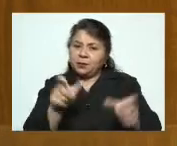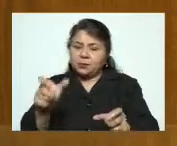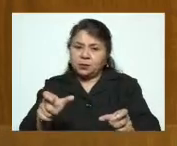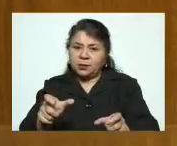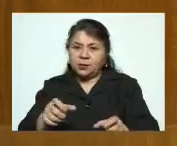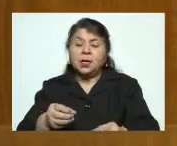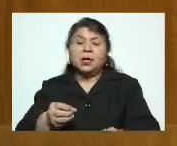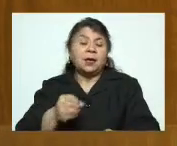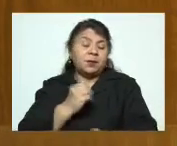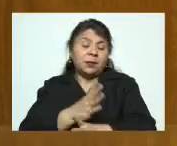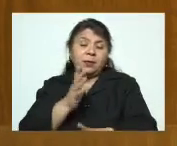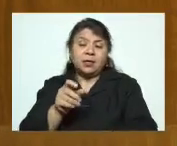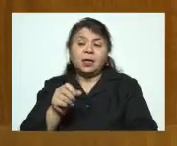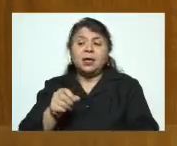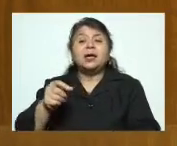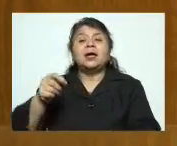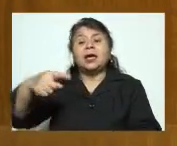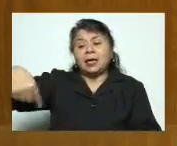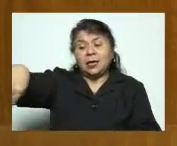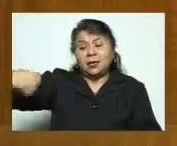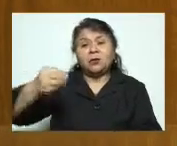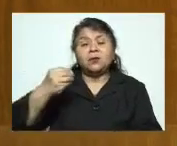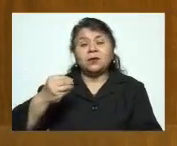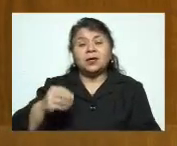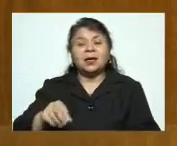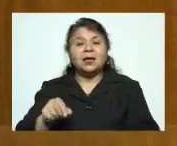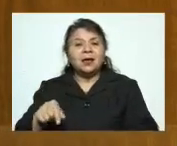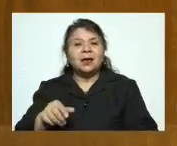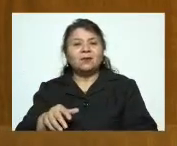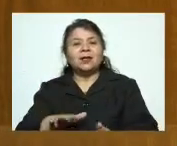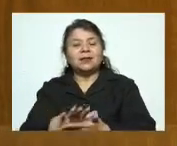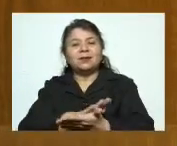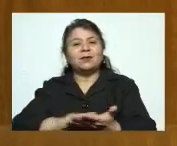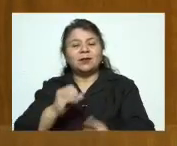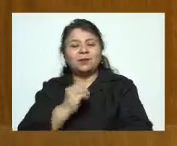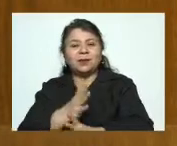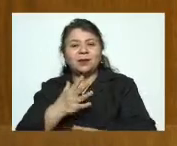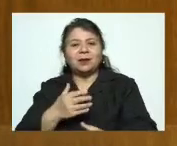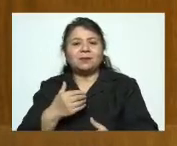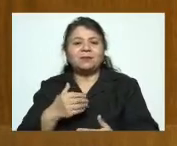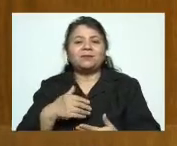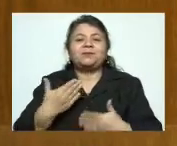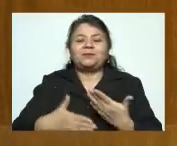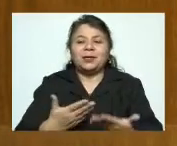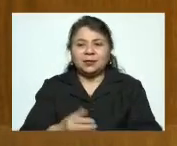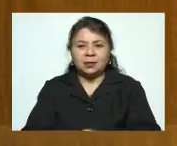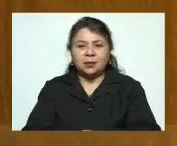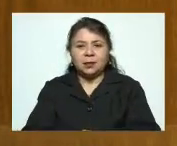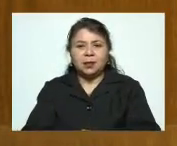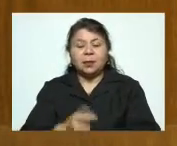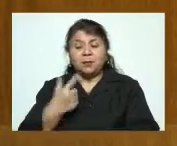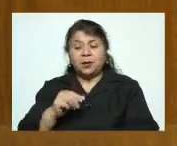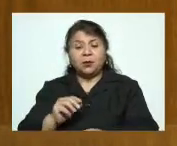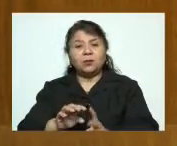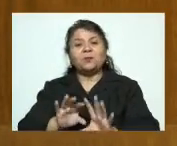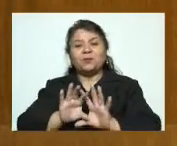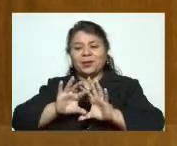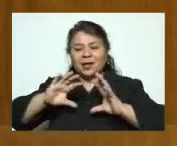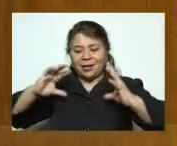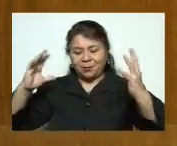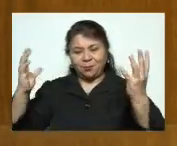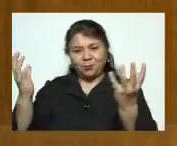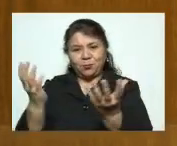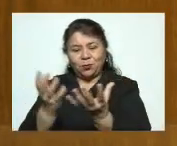ejemplo, estar dentro de la burbuja sanitaria, que ha dado excelentes resultados. Continuaremos en los